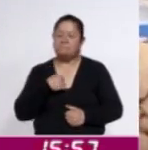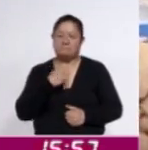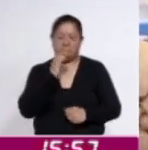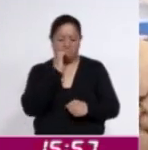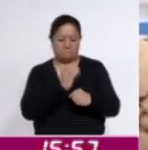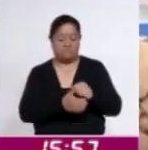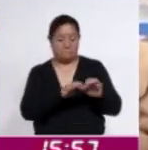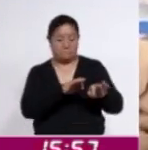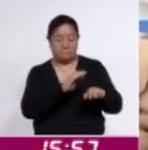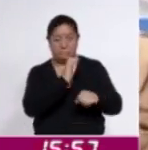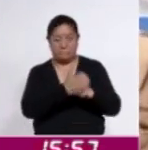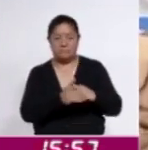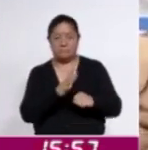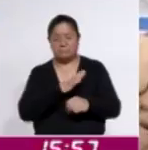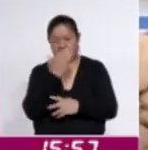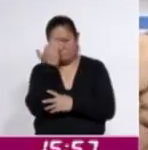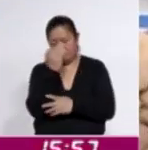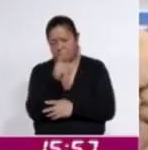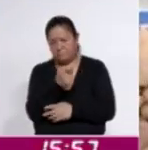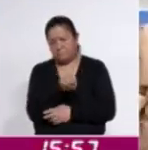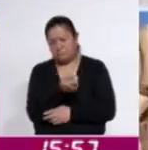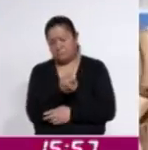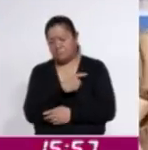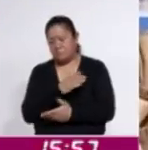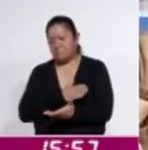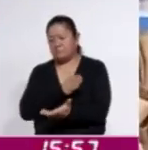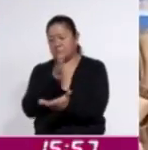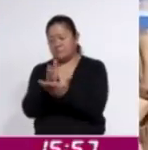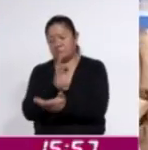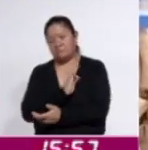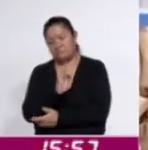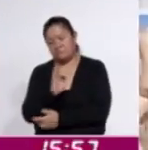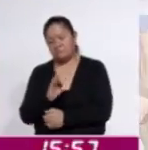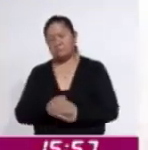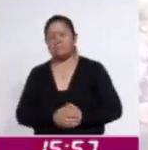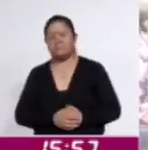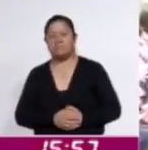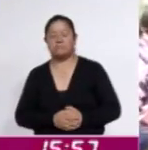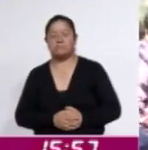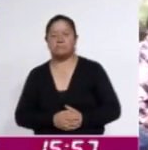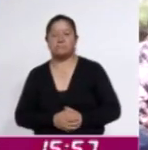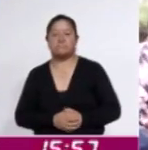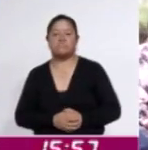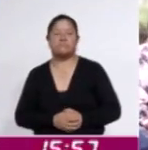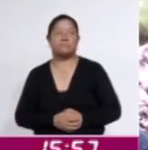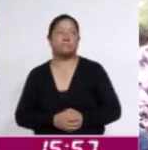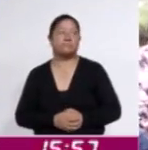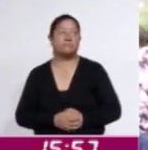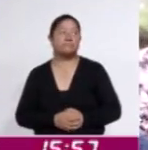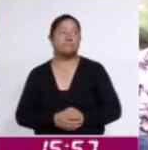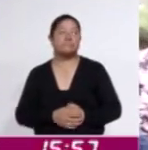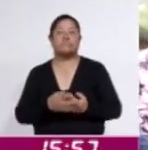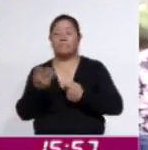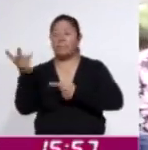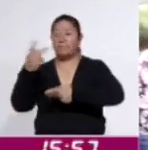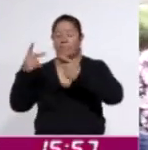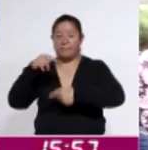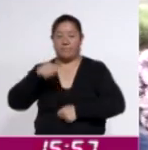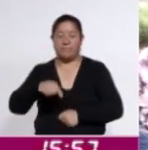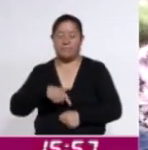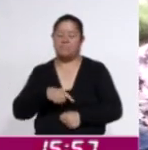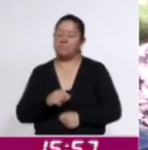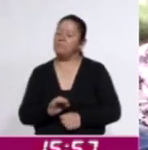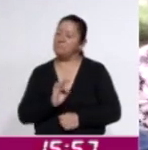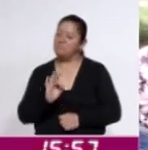tiempo accesible, bueno, un tiempo para poder salir, ¿por qué no? Para venir al ambiente que se pone muy bueno y